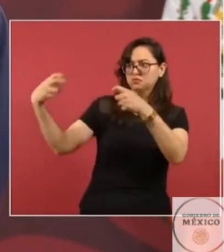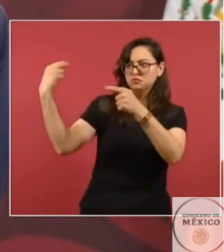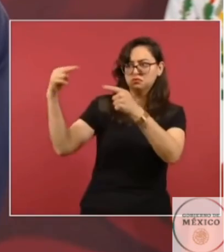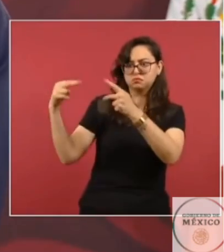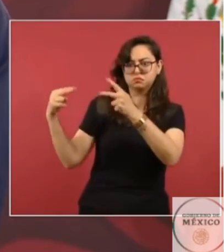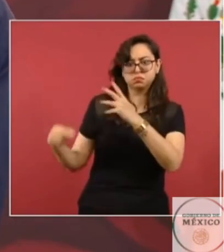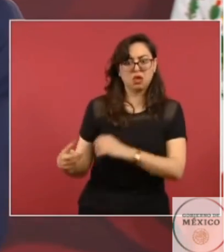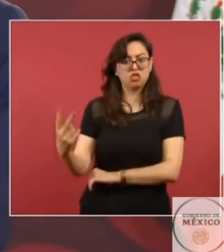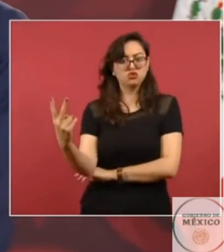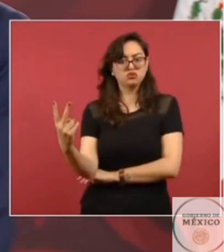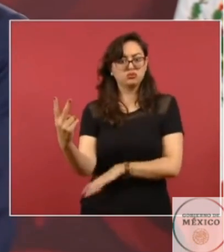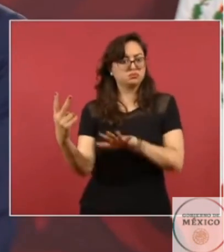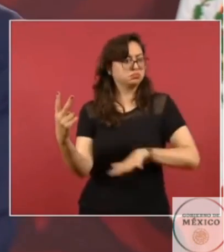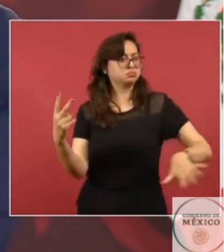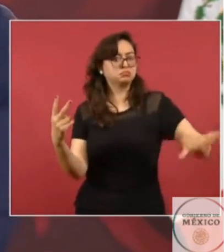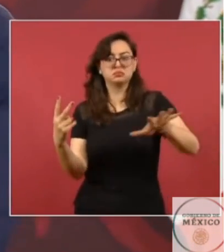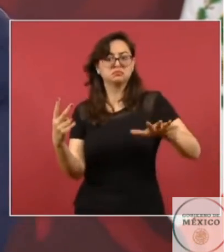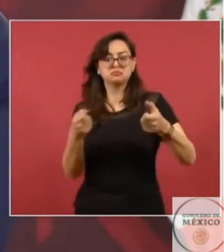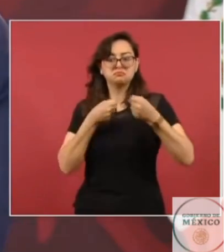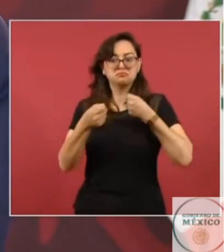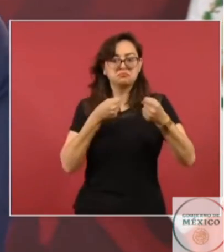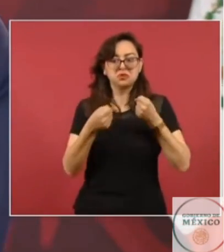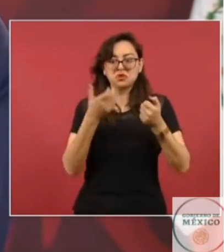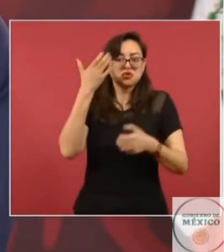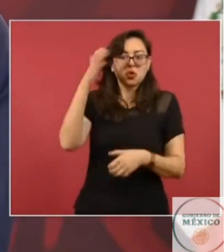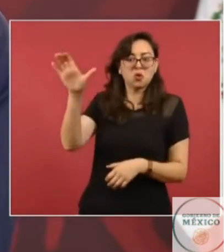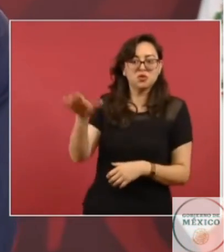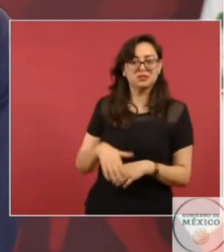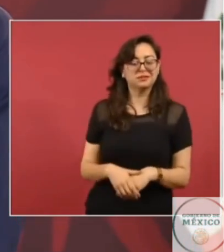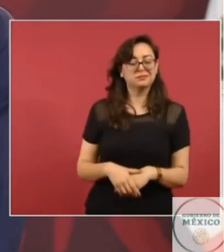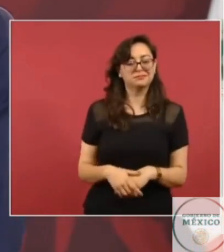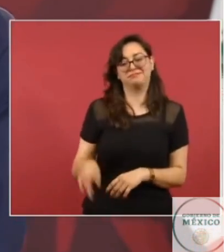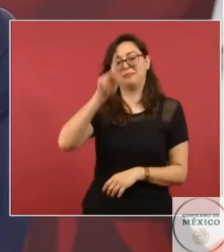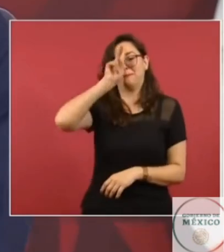ministros. Imagínense el resto de la población.